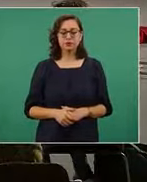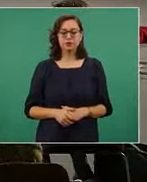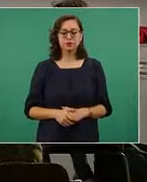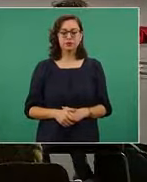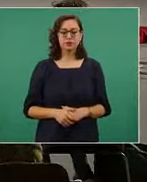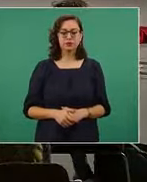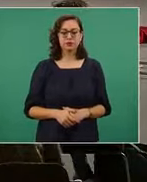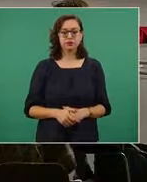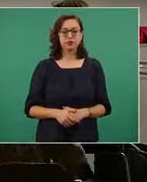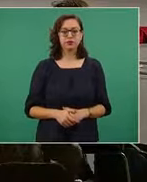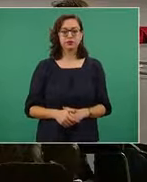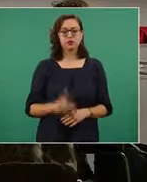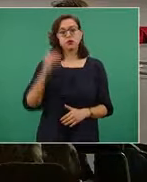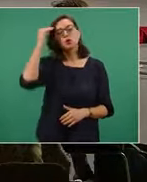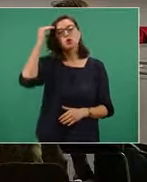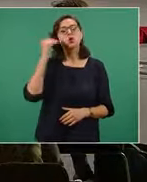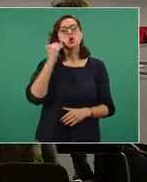Corea del Sur,